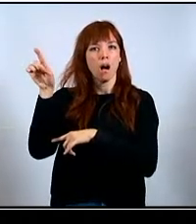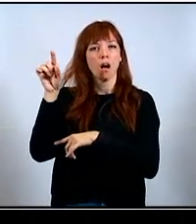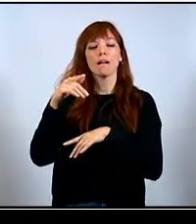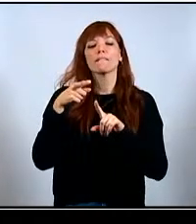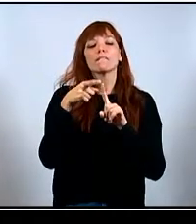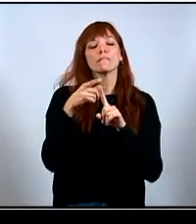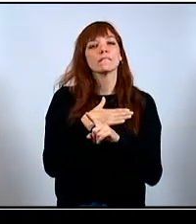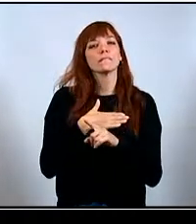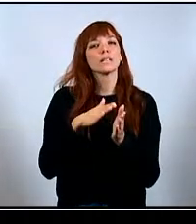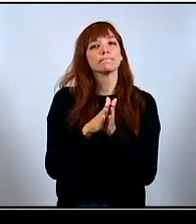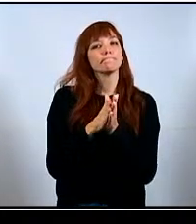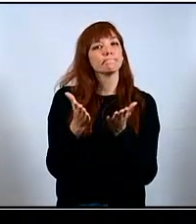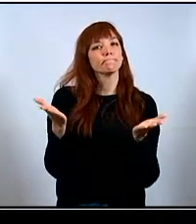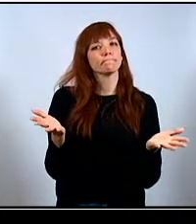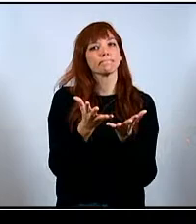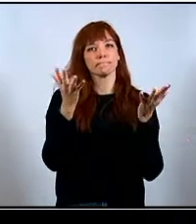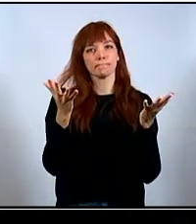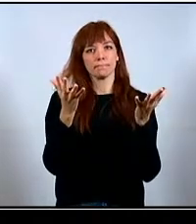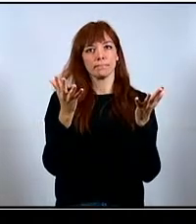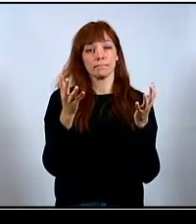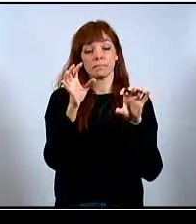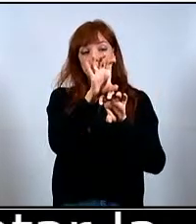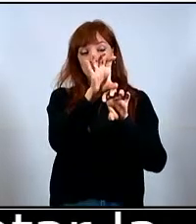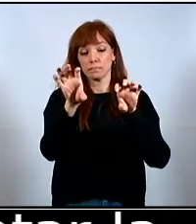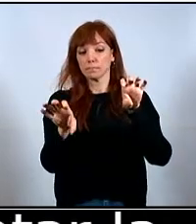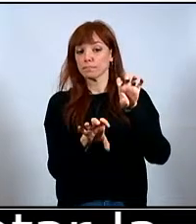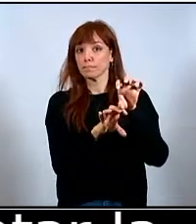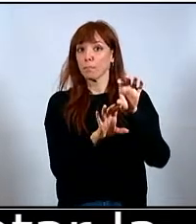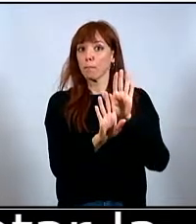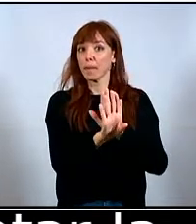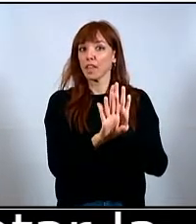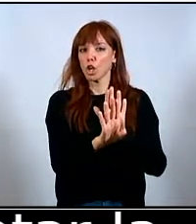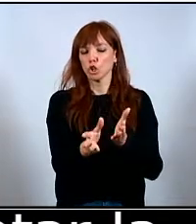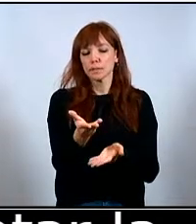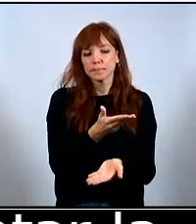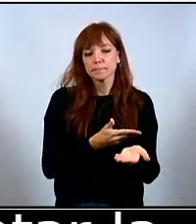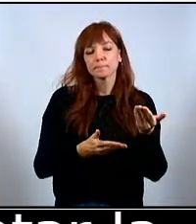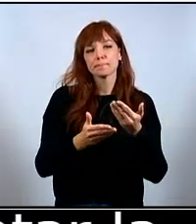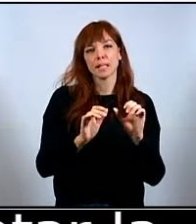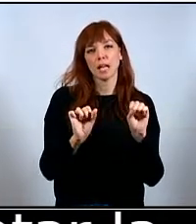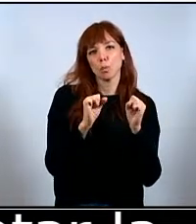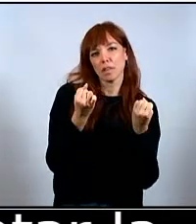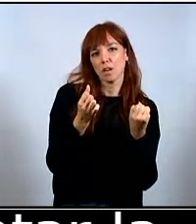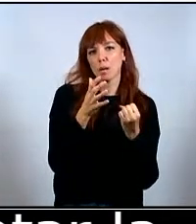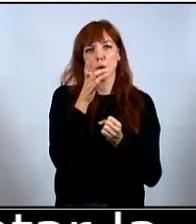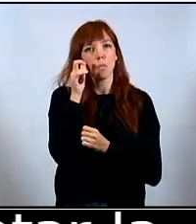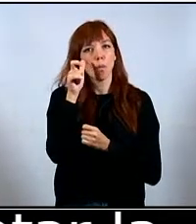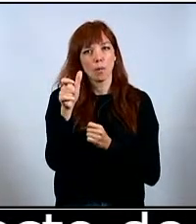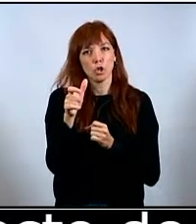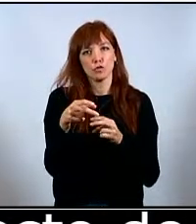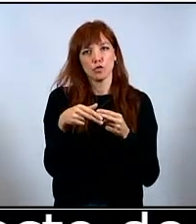y apoyar la colaboración entre las regiones vecinas mediante proyectos de la zona fronteriza.